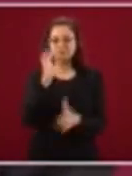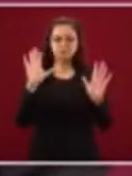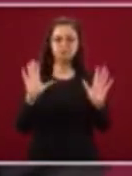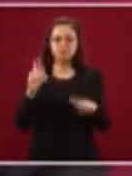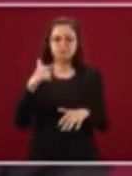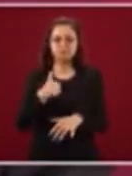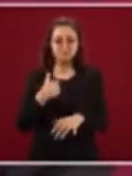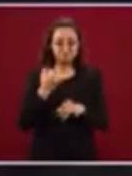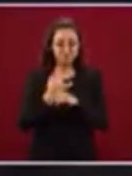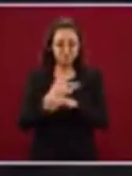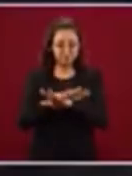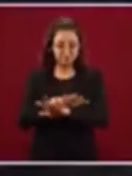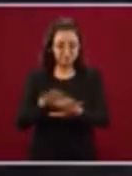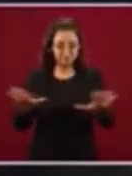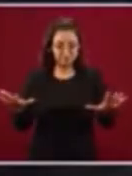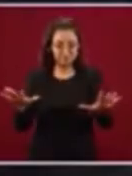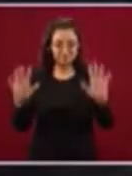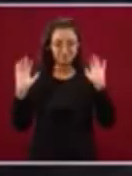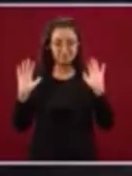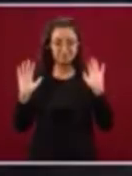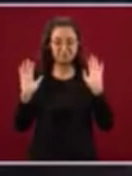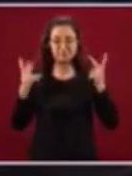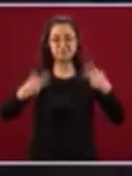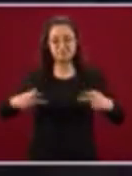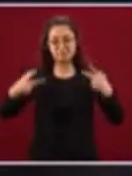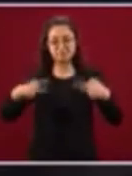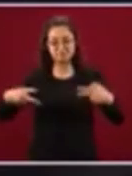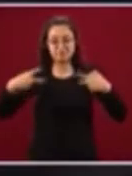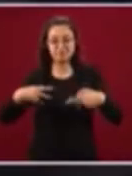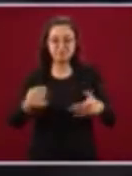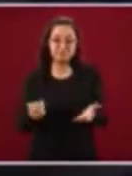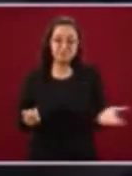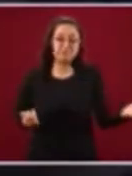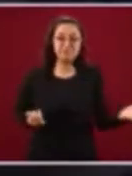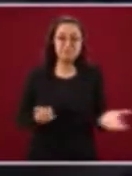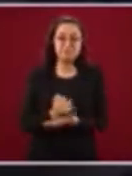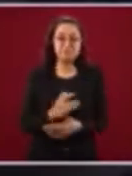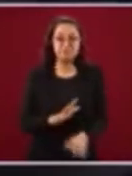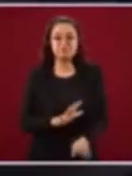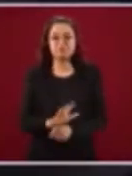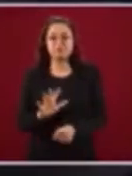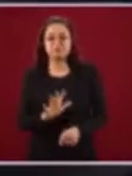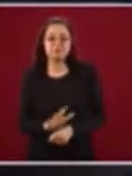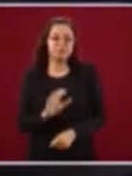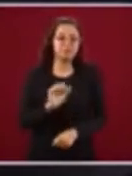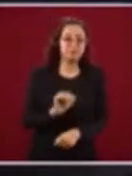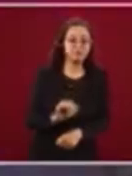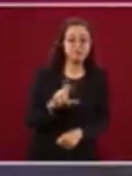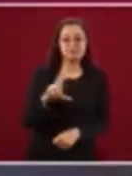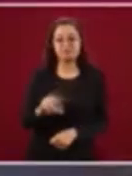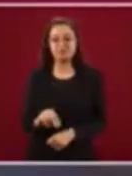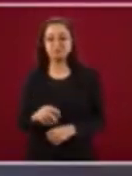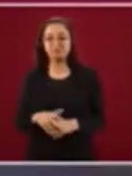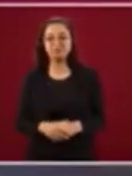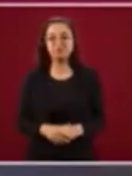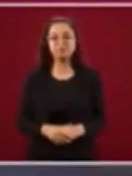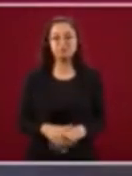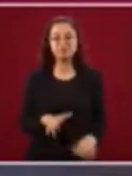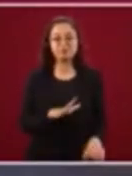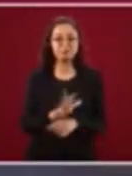información, la gente va a decidir qué es lo mejor, ¿sí? O qué